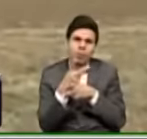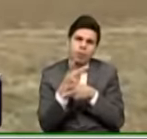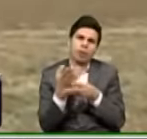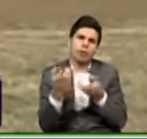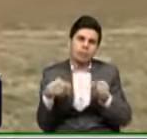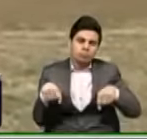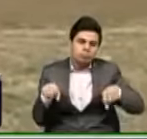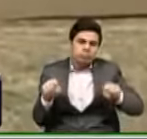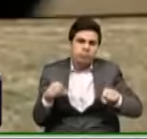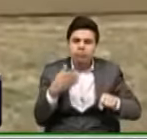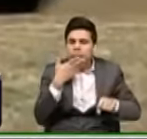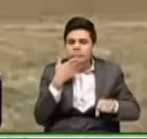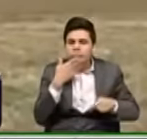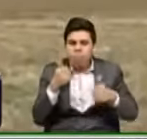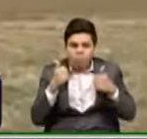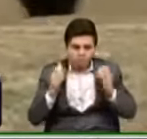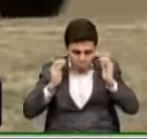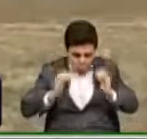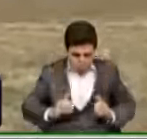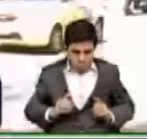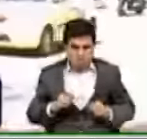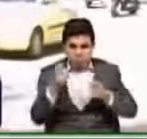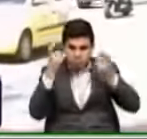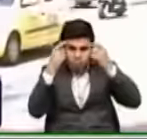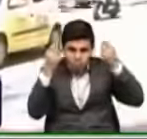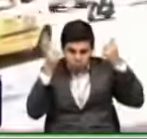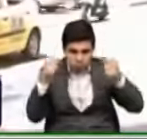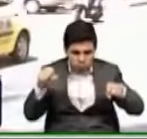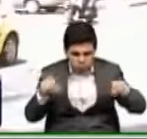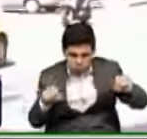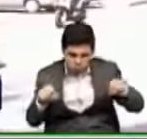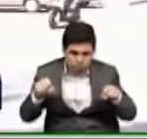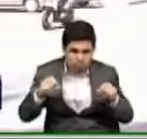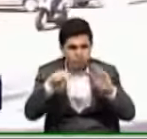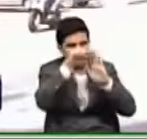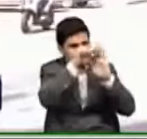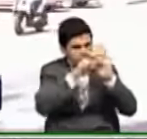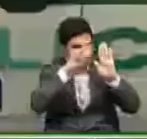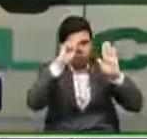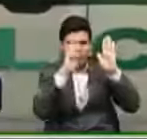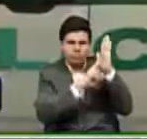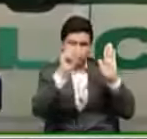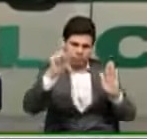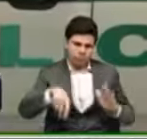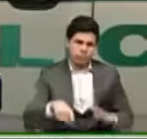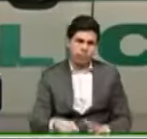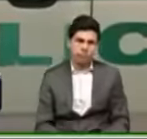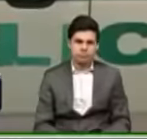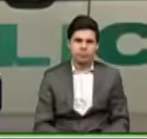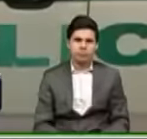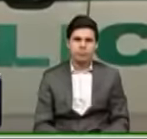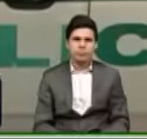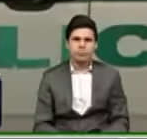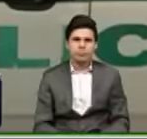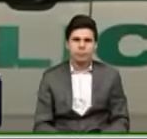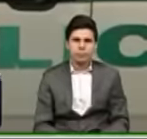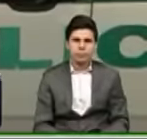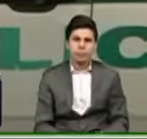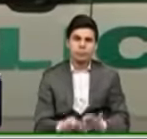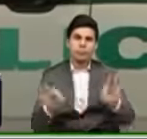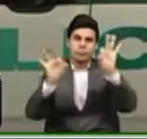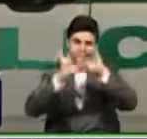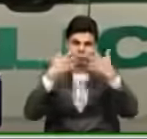de la motocicleta es el cuerpo de nosotros, manejar siempre a la defensiva y respetando todas las normas de tránsito. Bien, frente al incremento